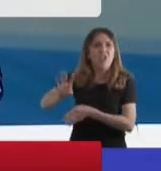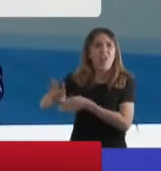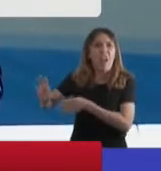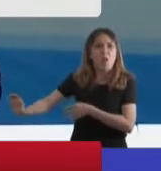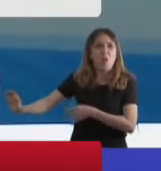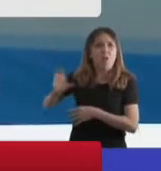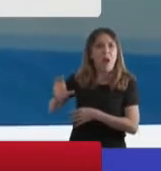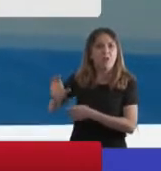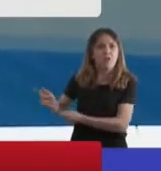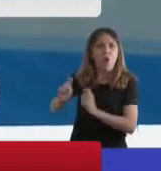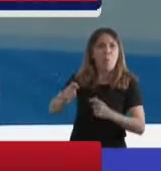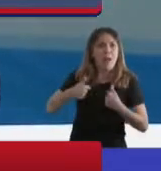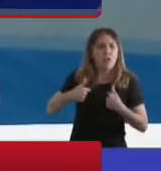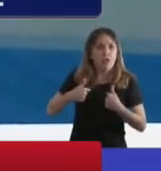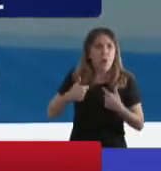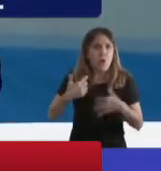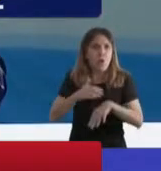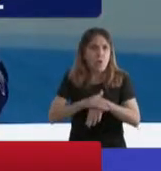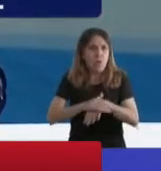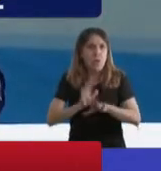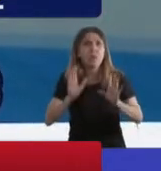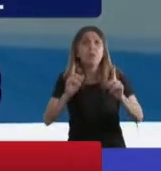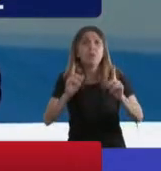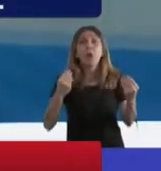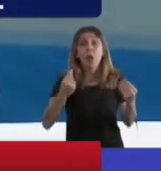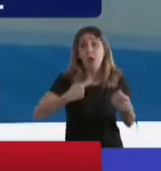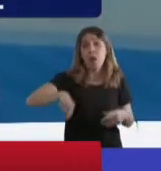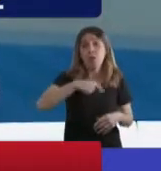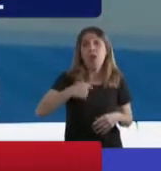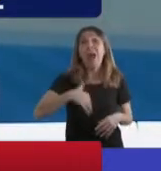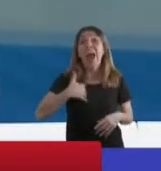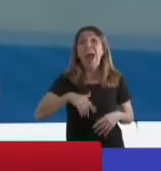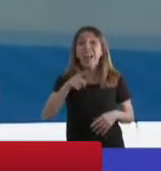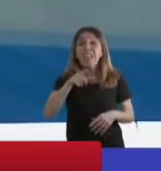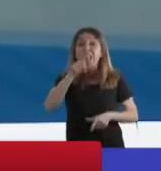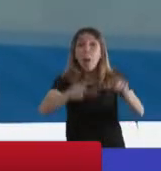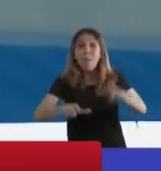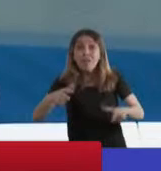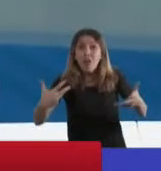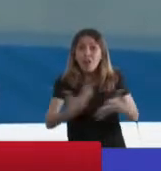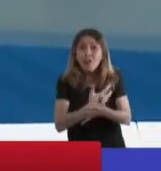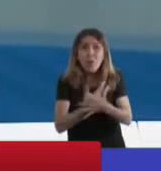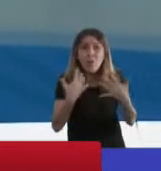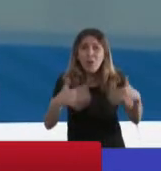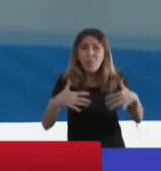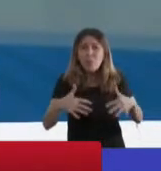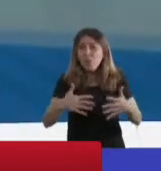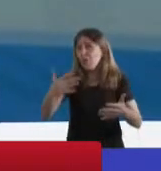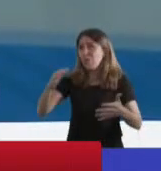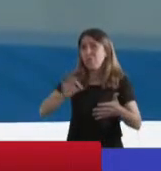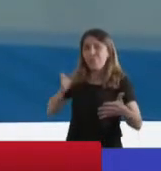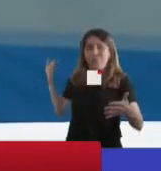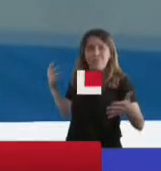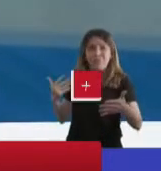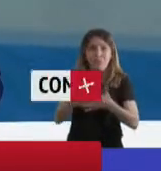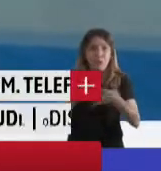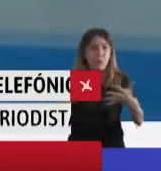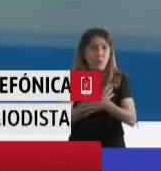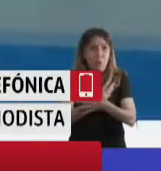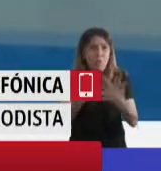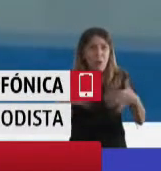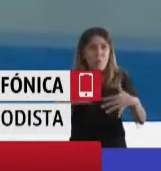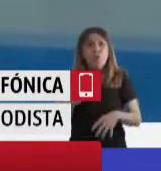algún momento la información se conoce. Uh-huh. El presidente tiene esta tarde fuertes dolores de espalda, que no